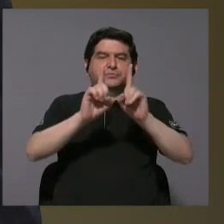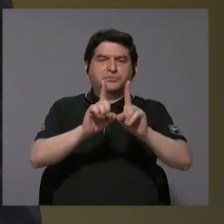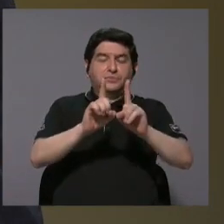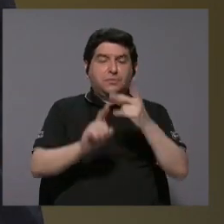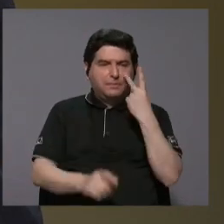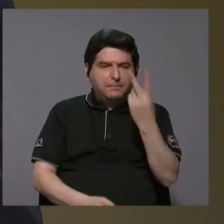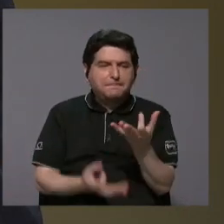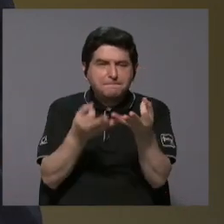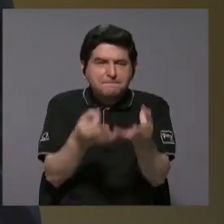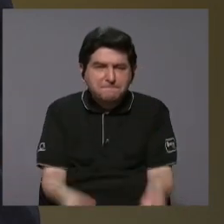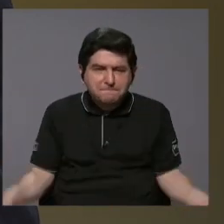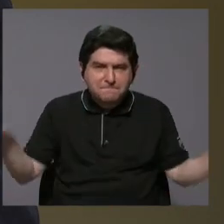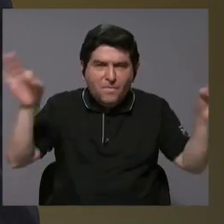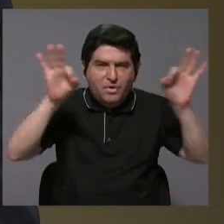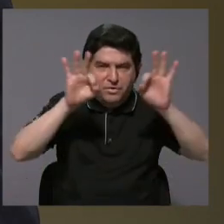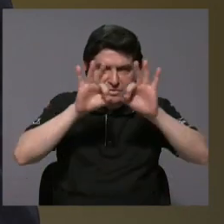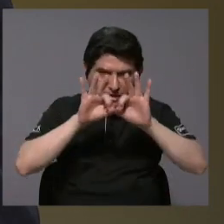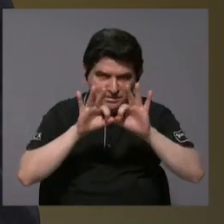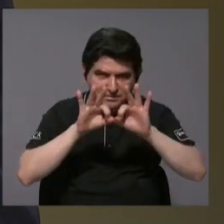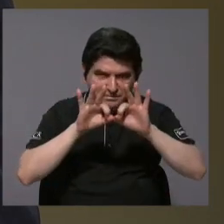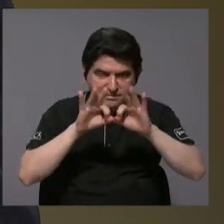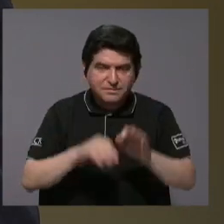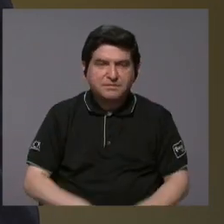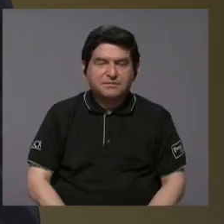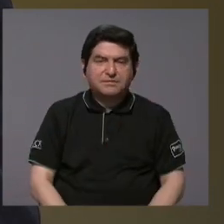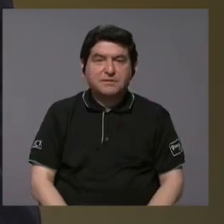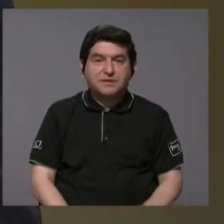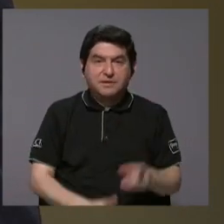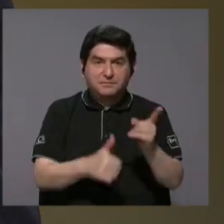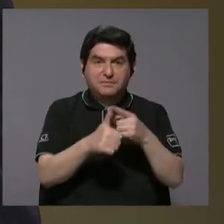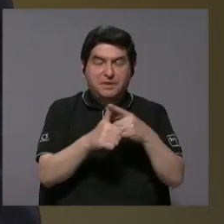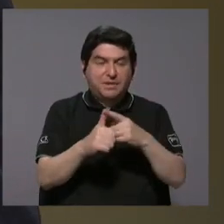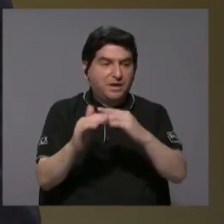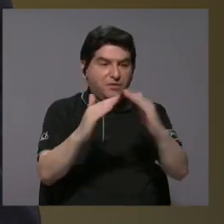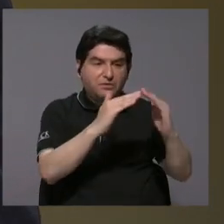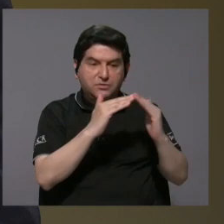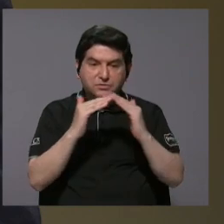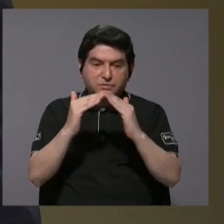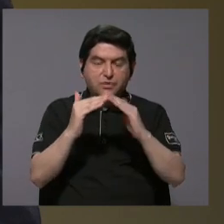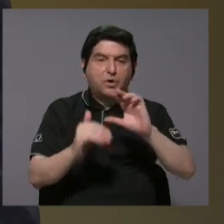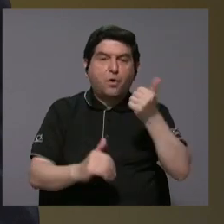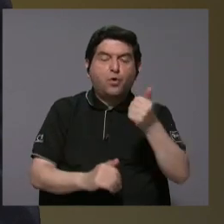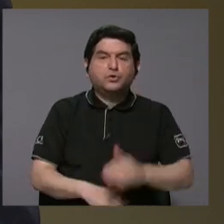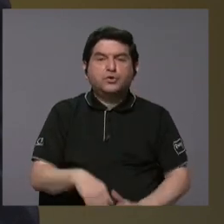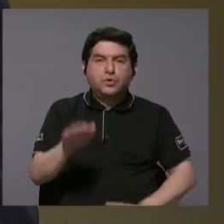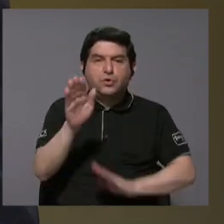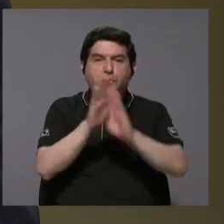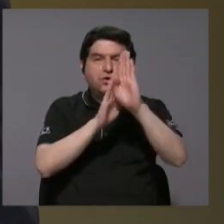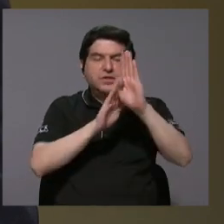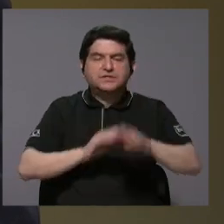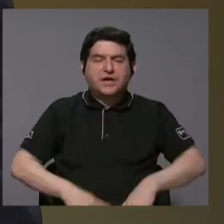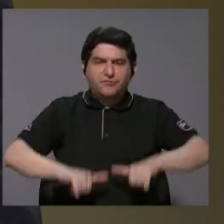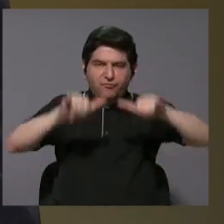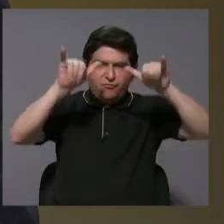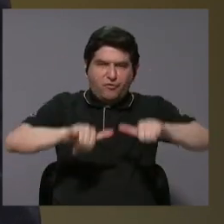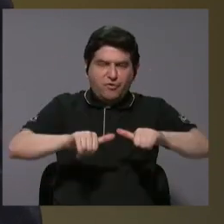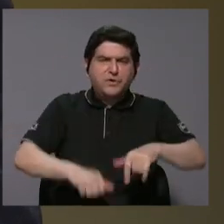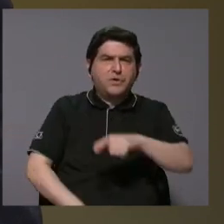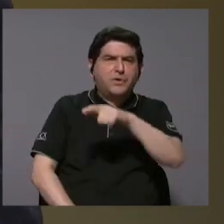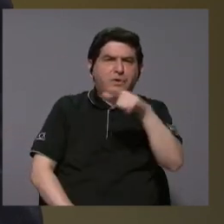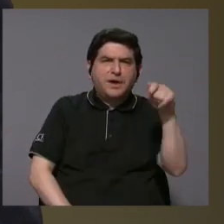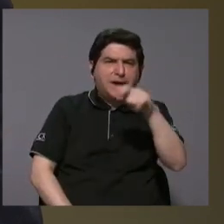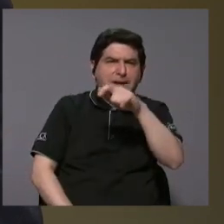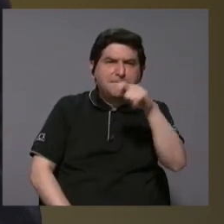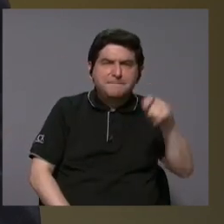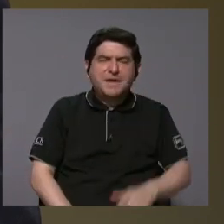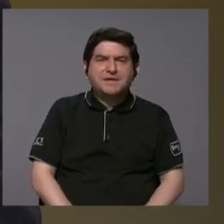la importancia de por un lado de las ciudades y por otro lado del desarrollo sostenible. Estábamos a unos meses de la cumbre de